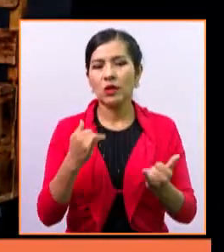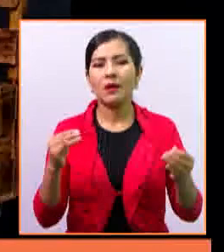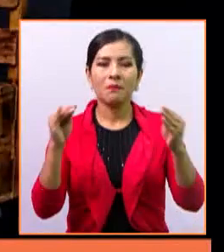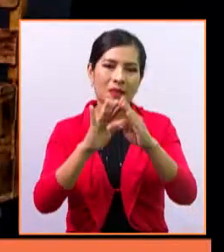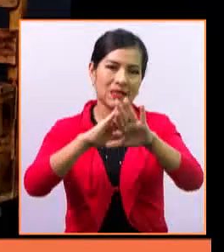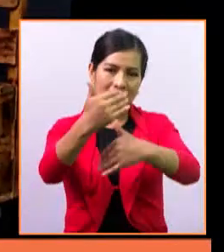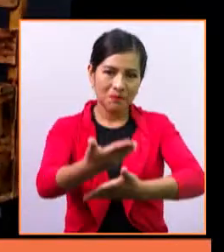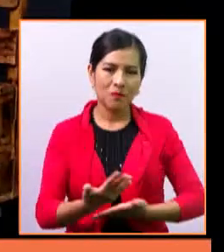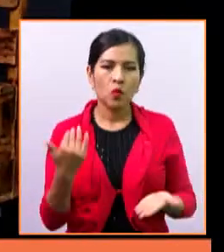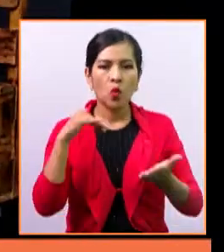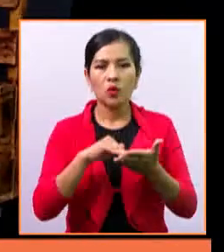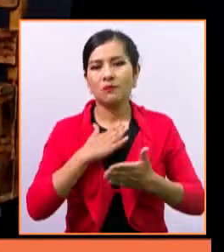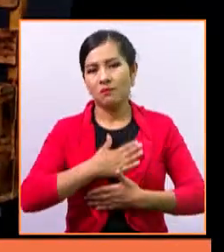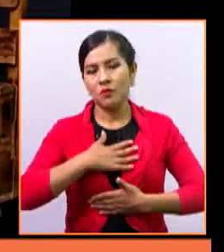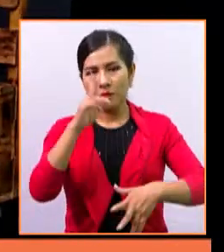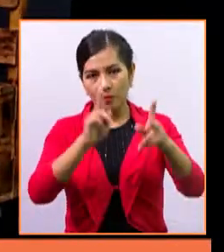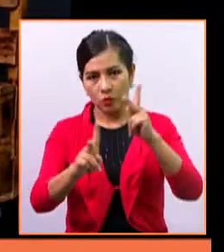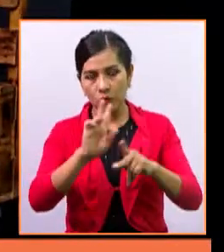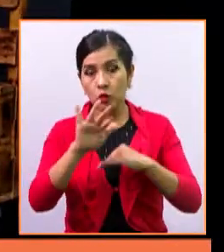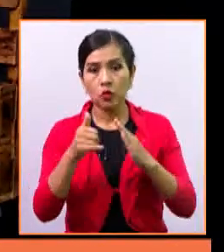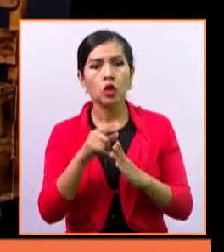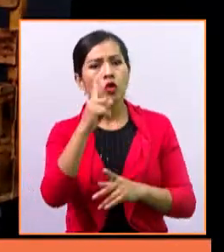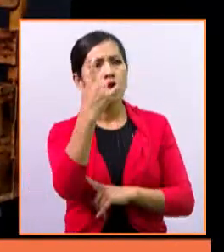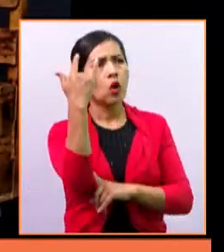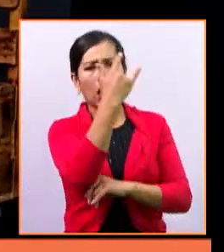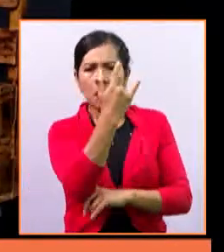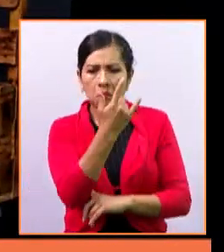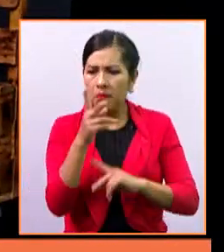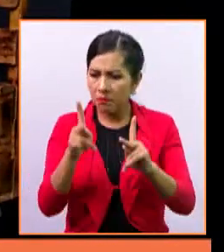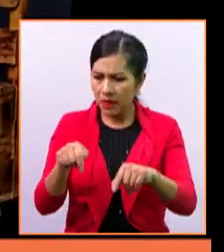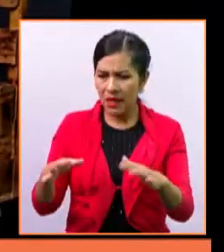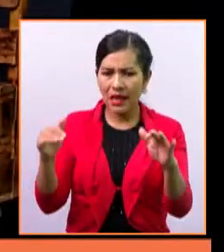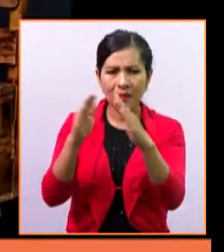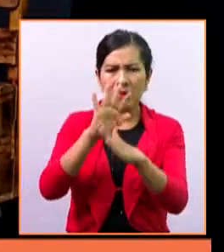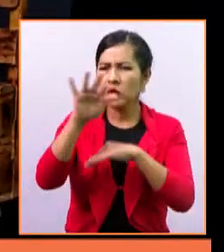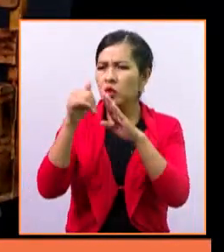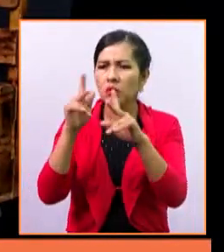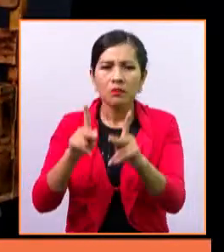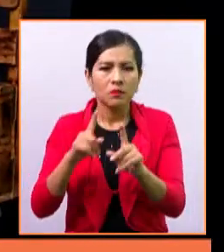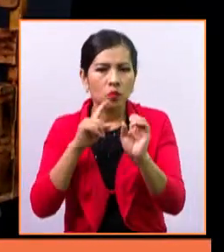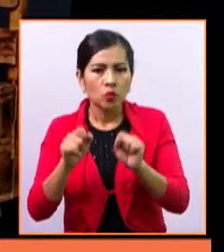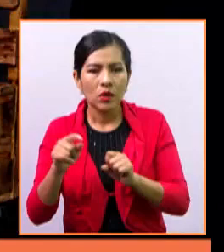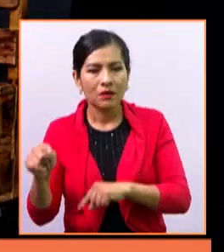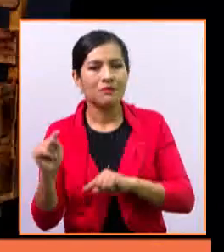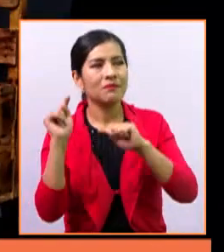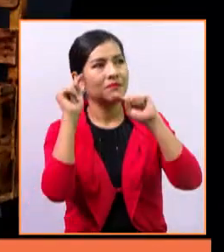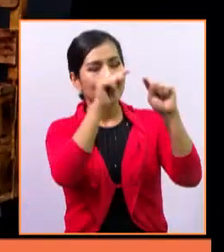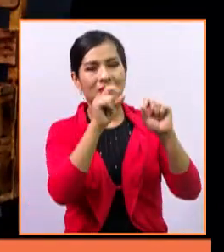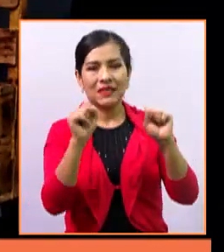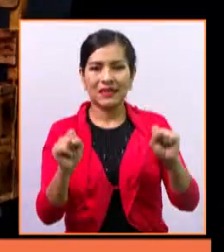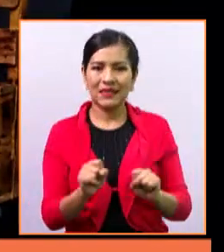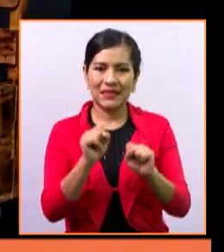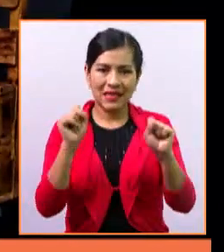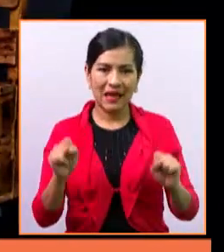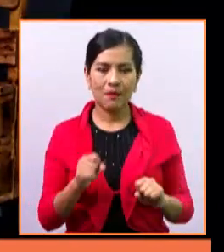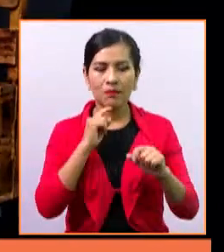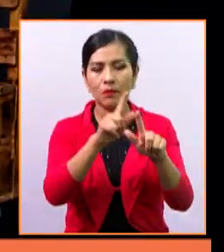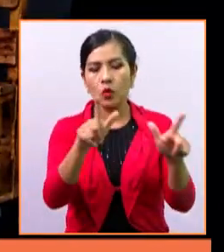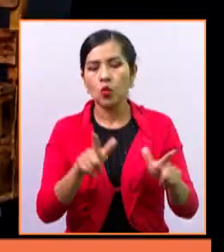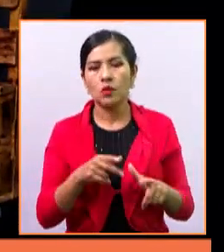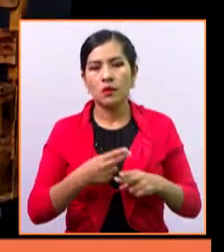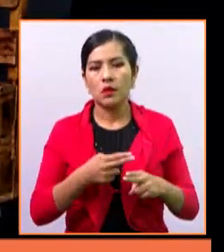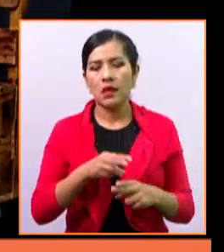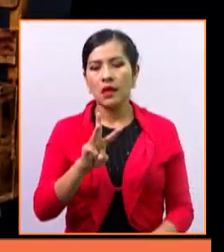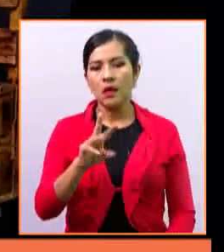la población, no solamente a los de la Ciudad del Alto, sino a toda la población en general, a que pueda asistir este sábado al Espacio